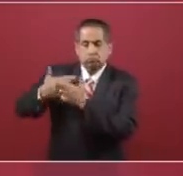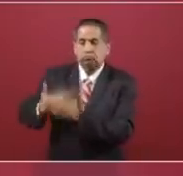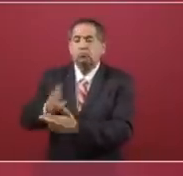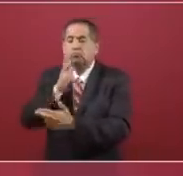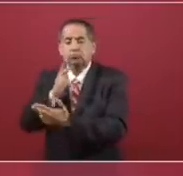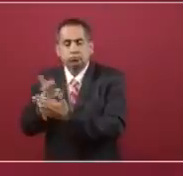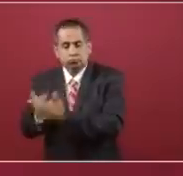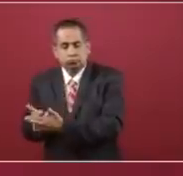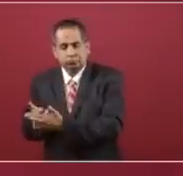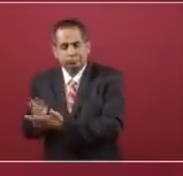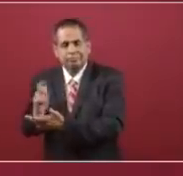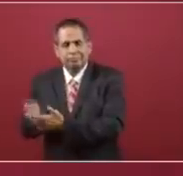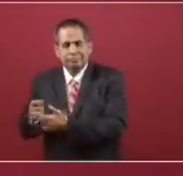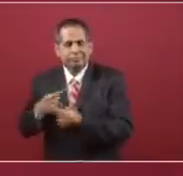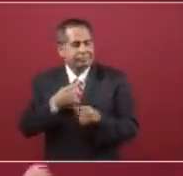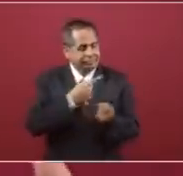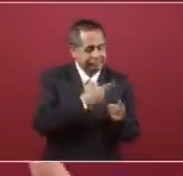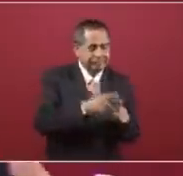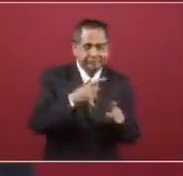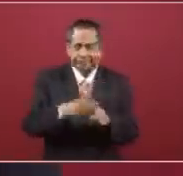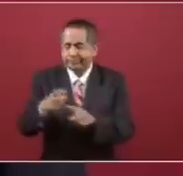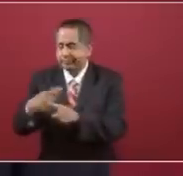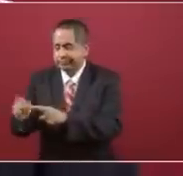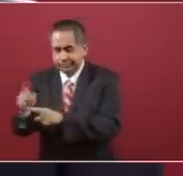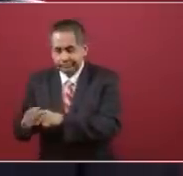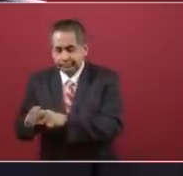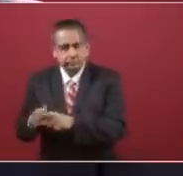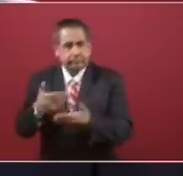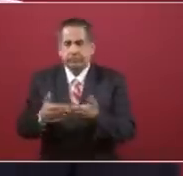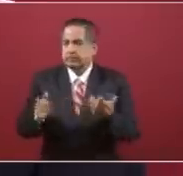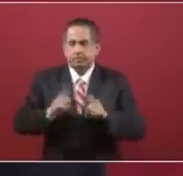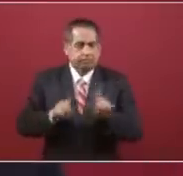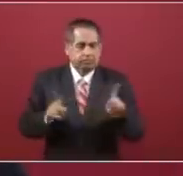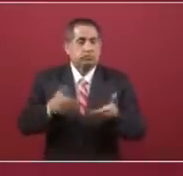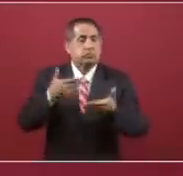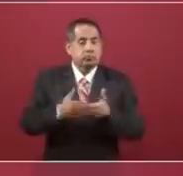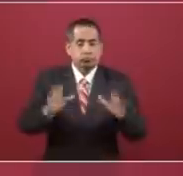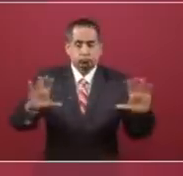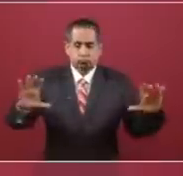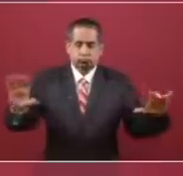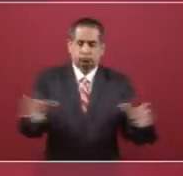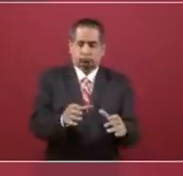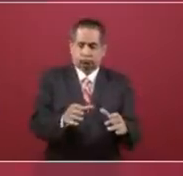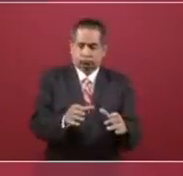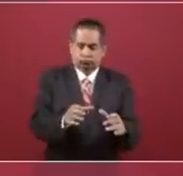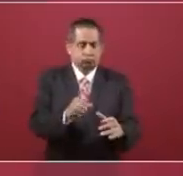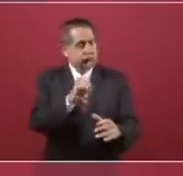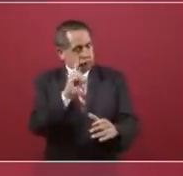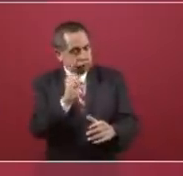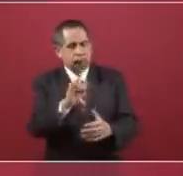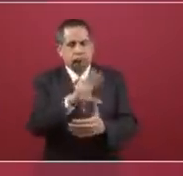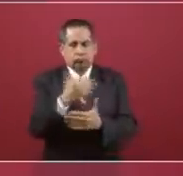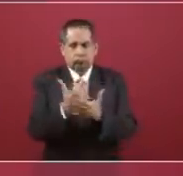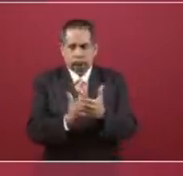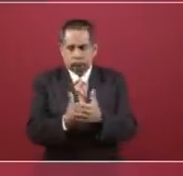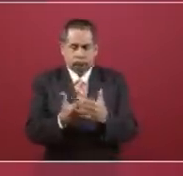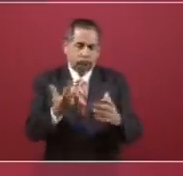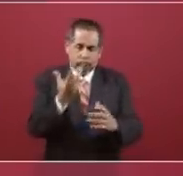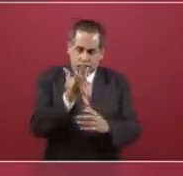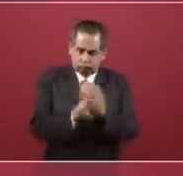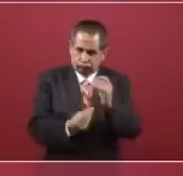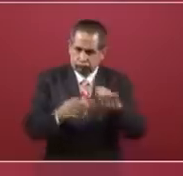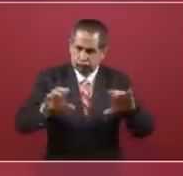crudo. Entonces ahora se integra todo. En un solo contrato.